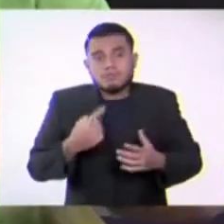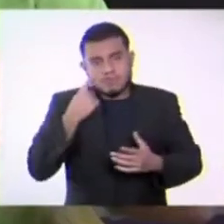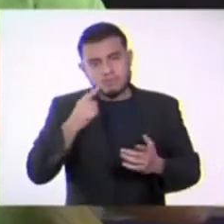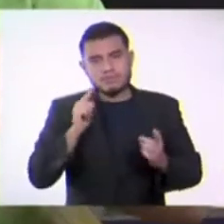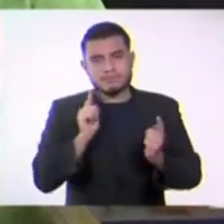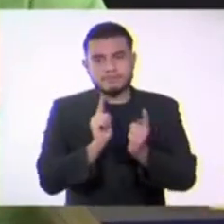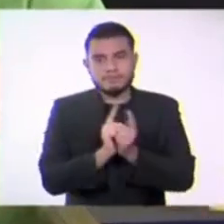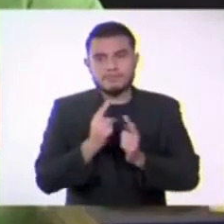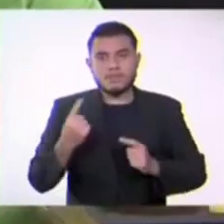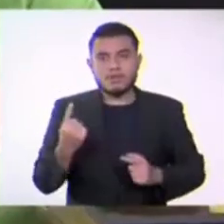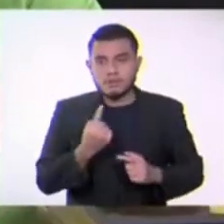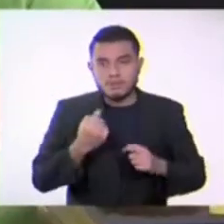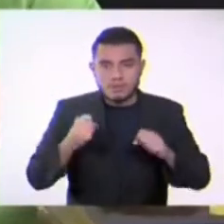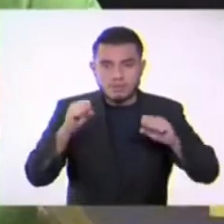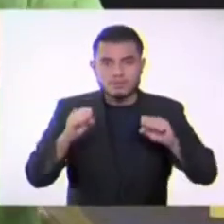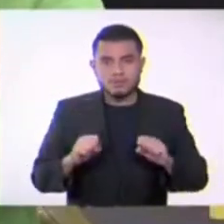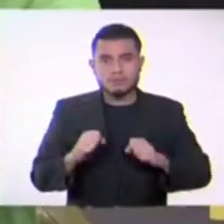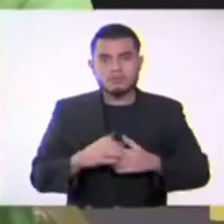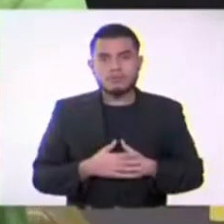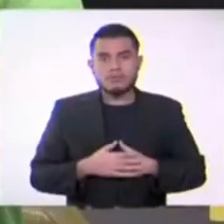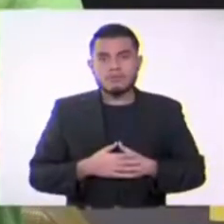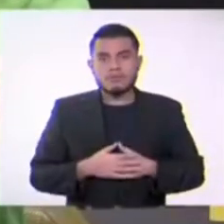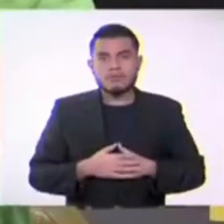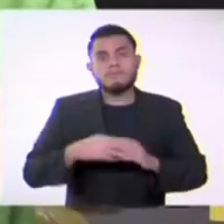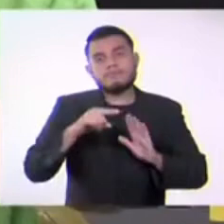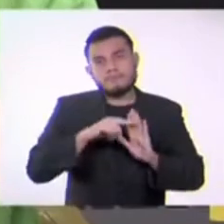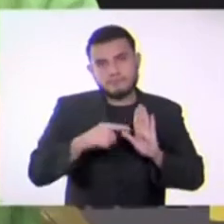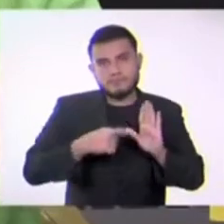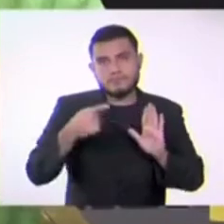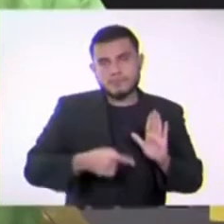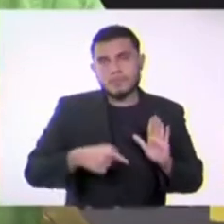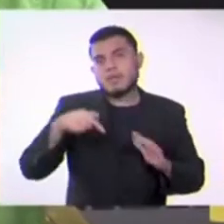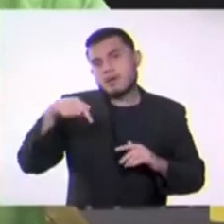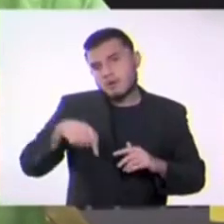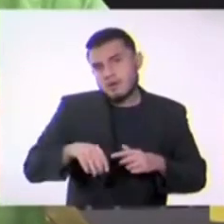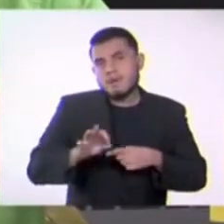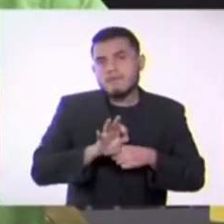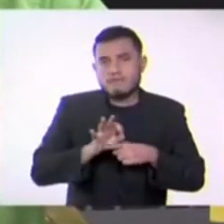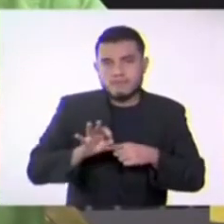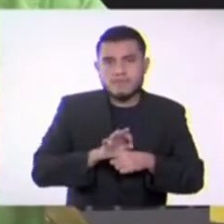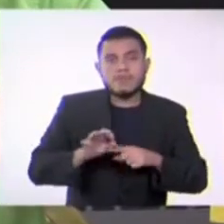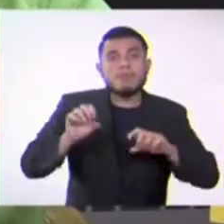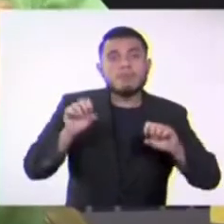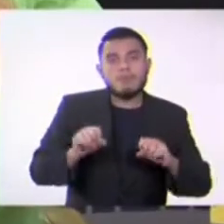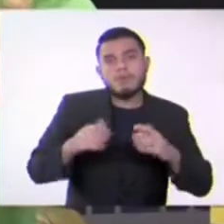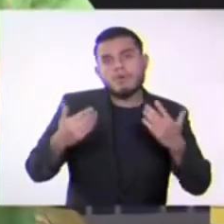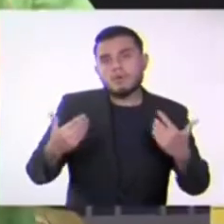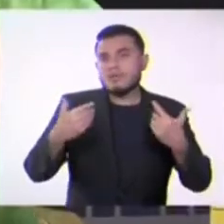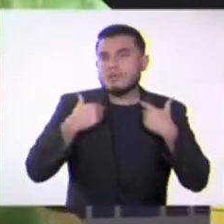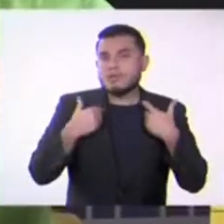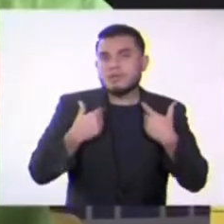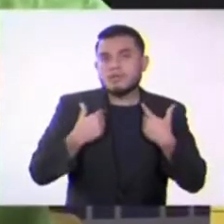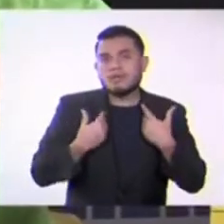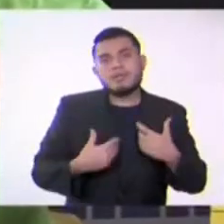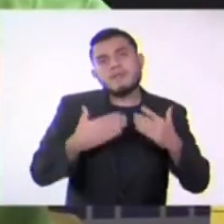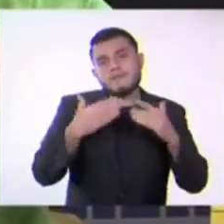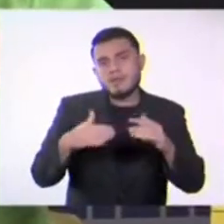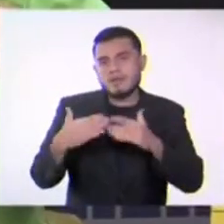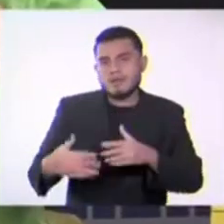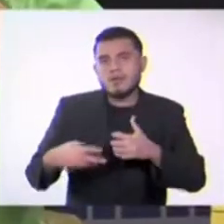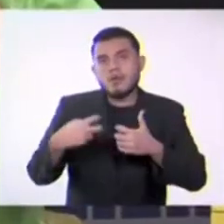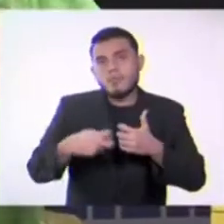ser la única posibilidad en las reglas del juego actuales de conseguir diferendos,